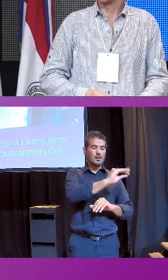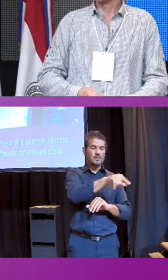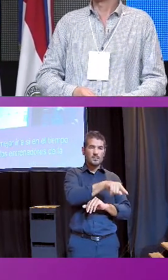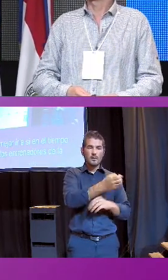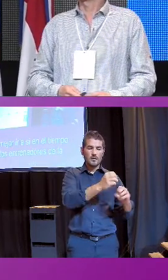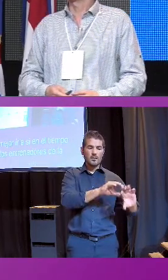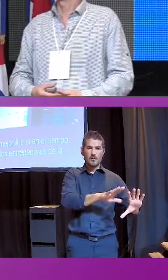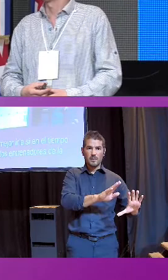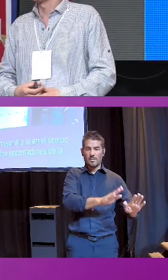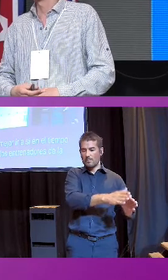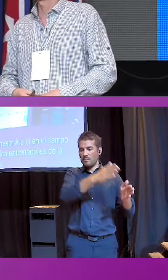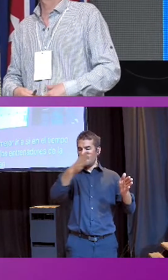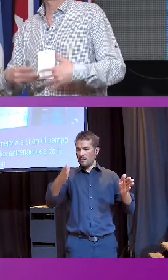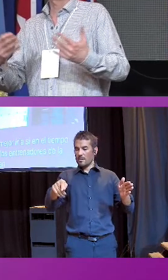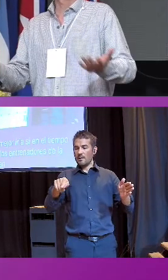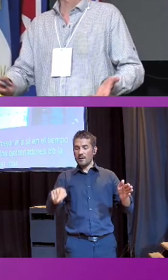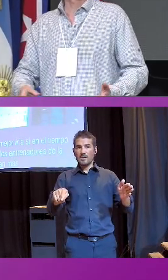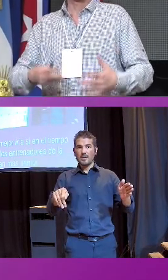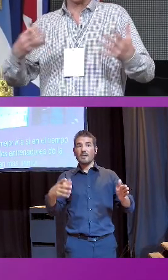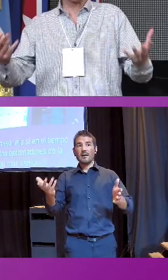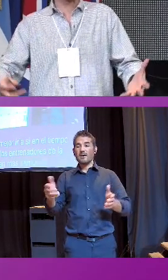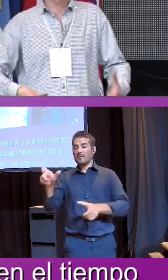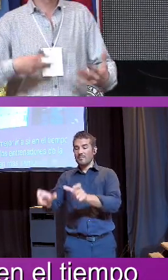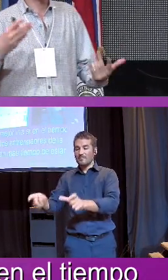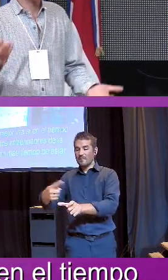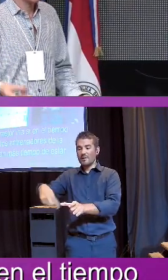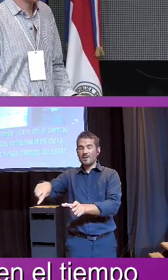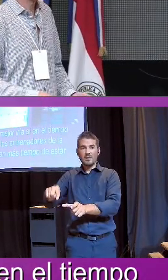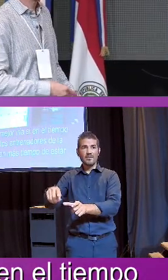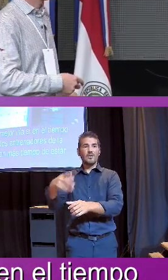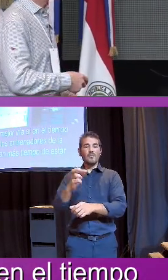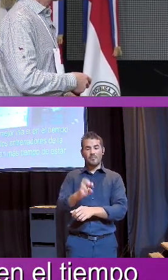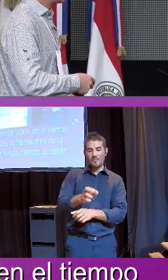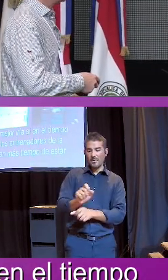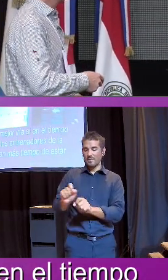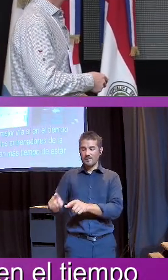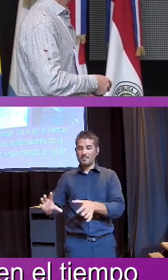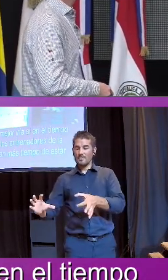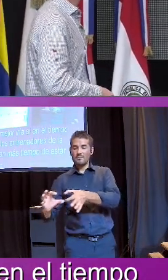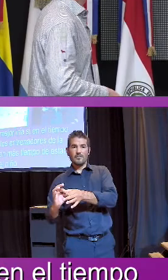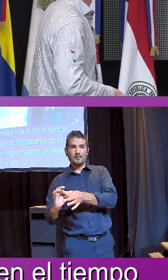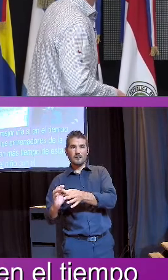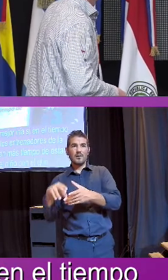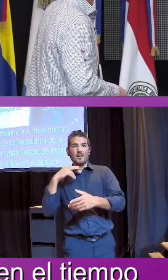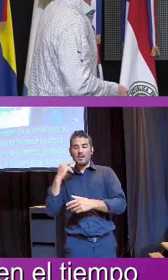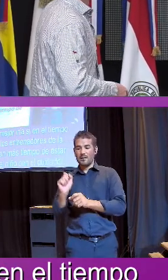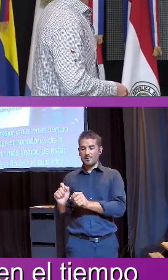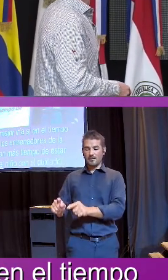a los 6 meses tenían más tiempo de estar enganchados de forma coordinada, el niño con el cuidador.